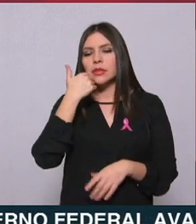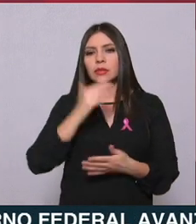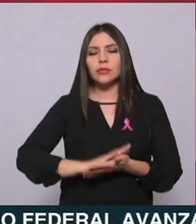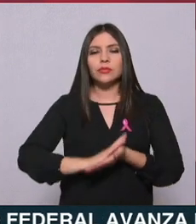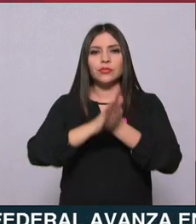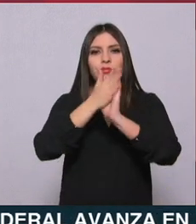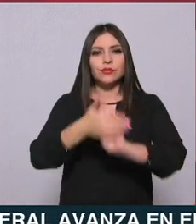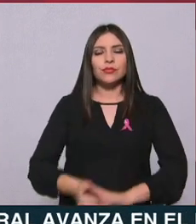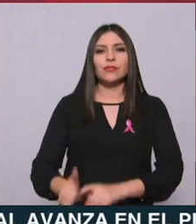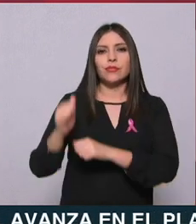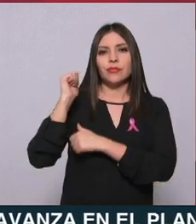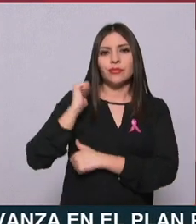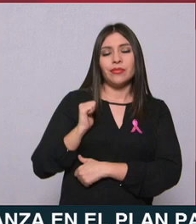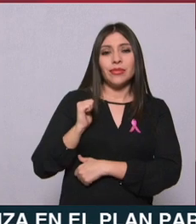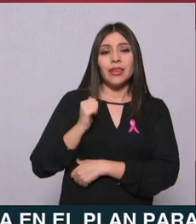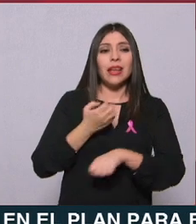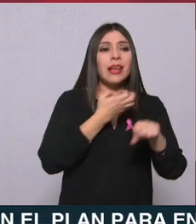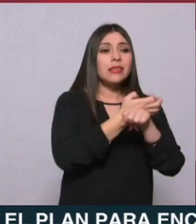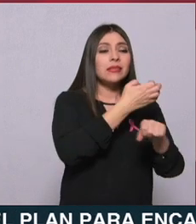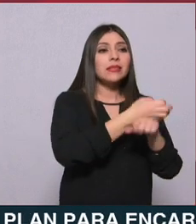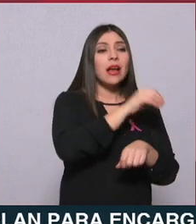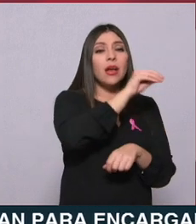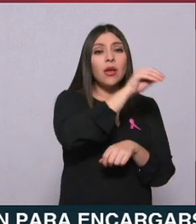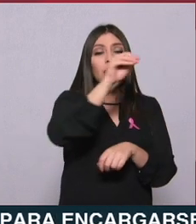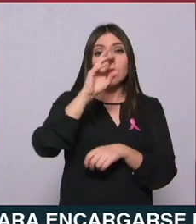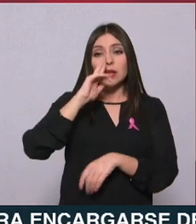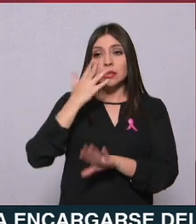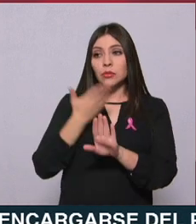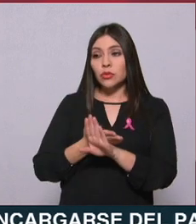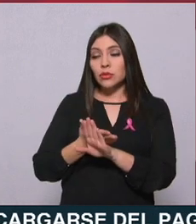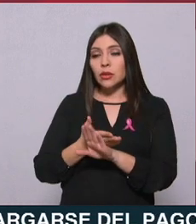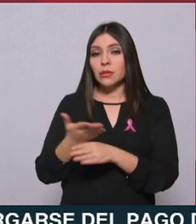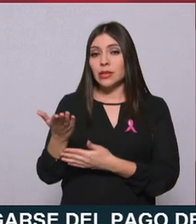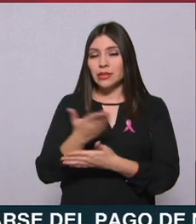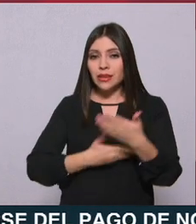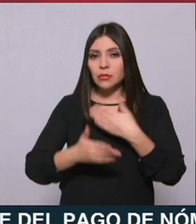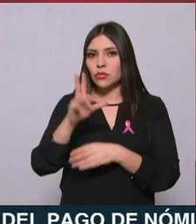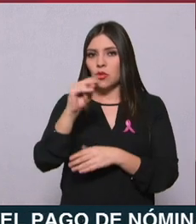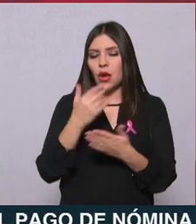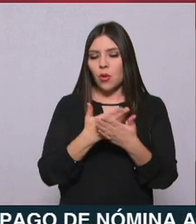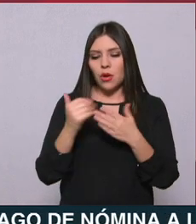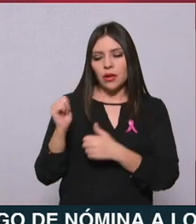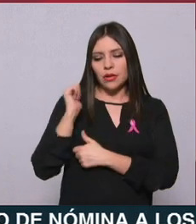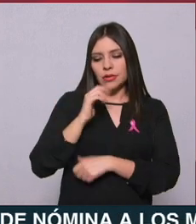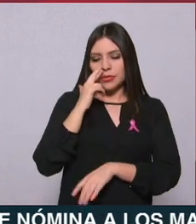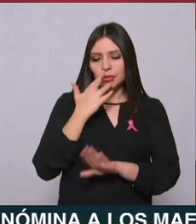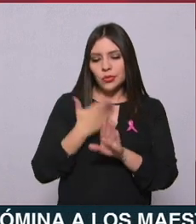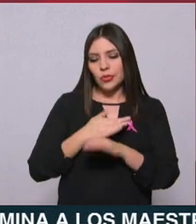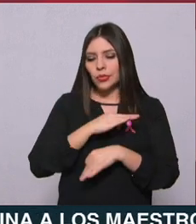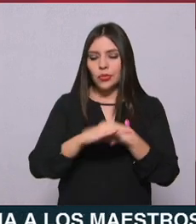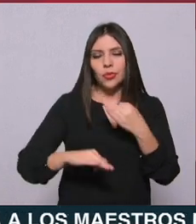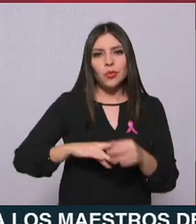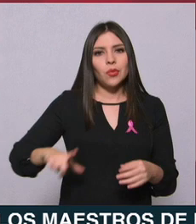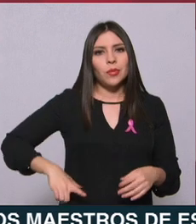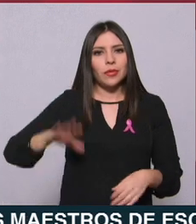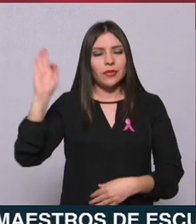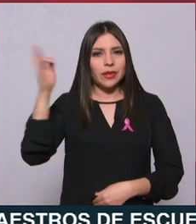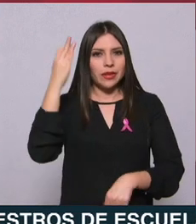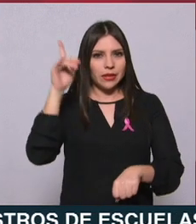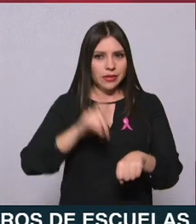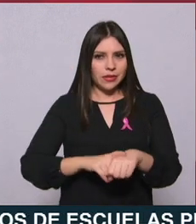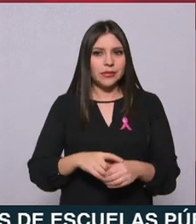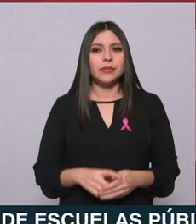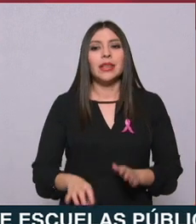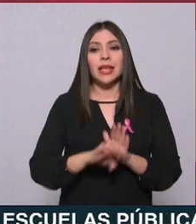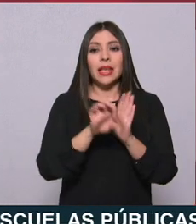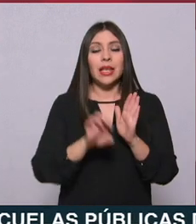federalizar los servicios. En el caso de la educación, a ver, para que se les pague a los